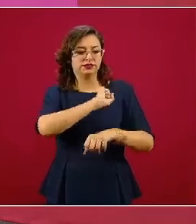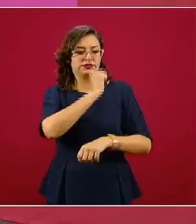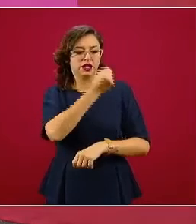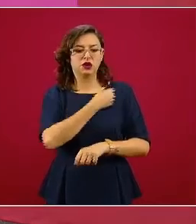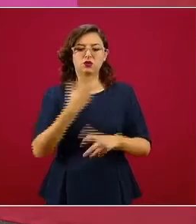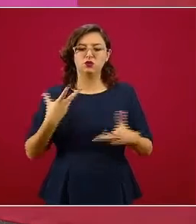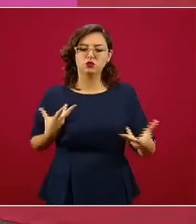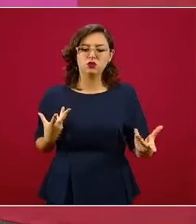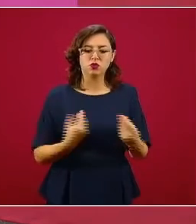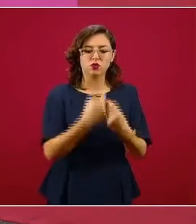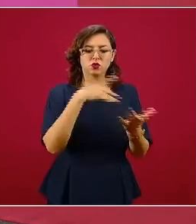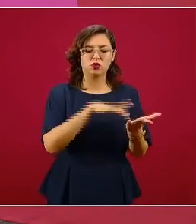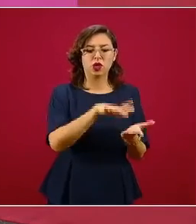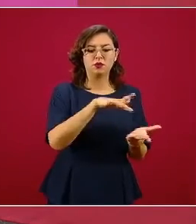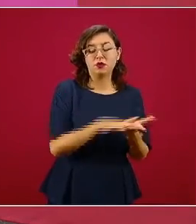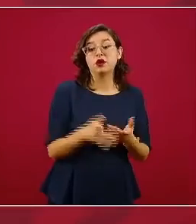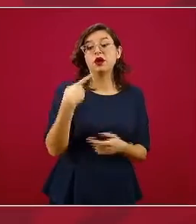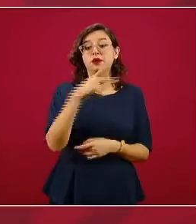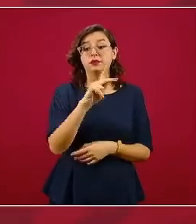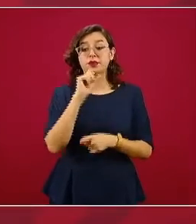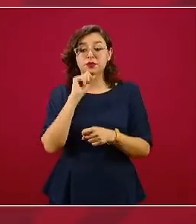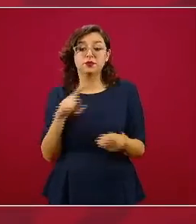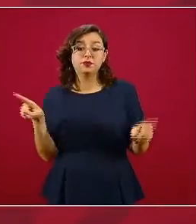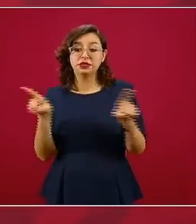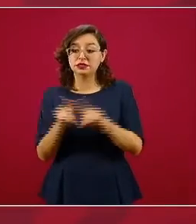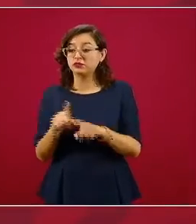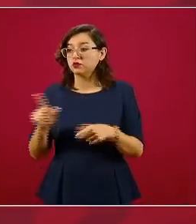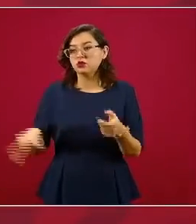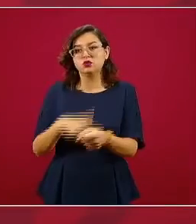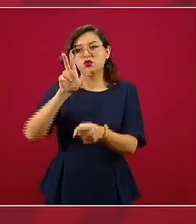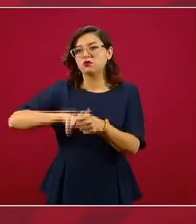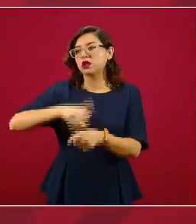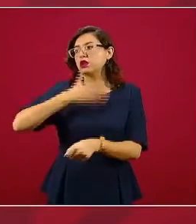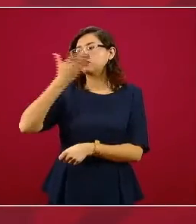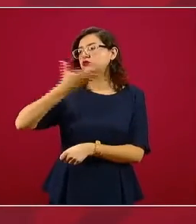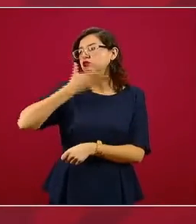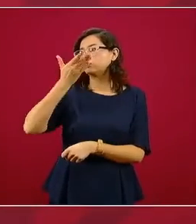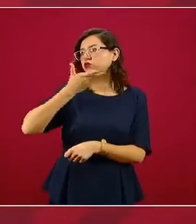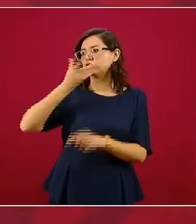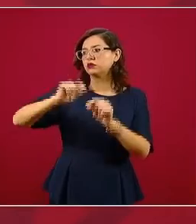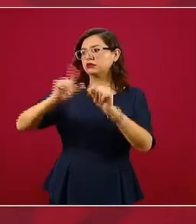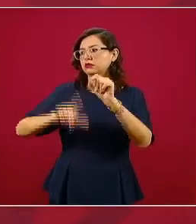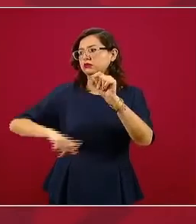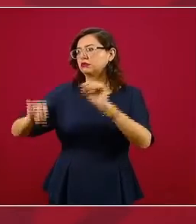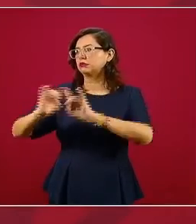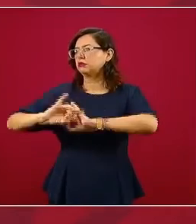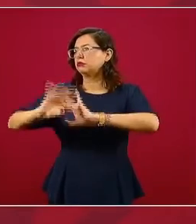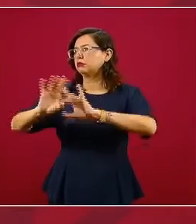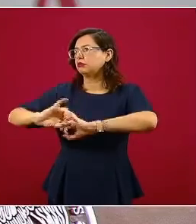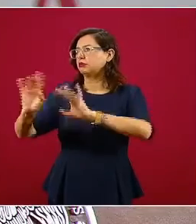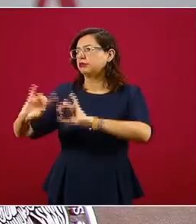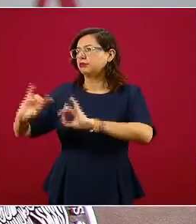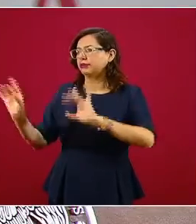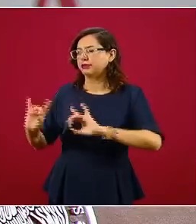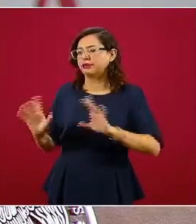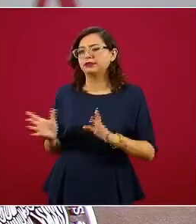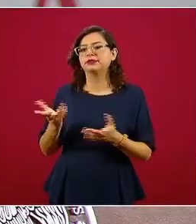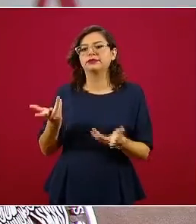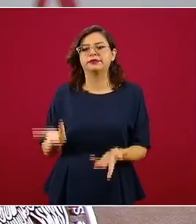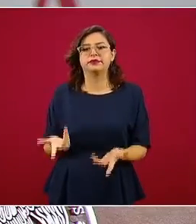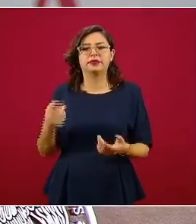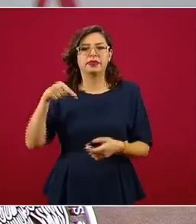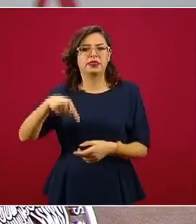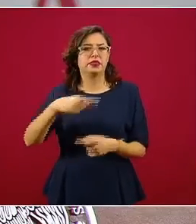también atender los fenómenos que de manera recurrente se presentan en el territorio nacional derivado de su riqueza